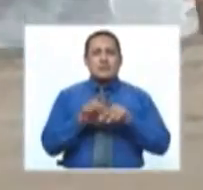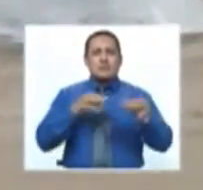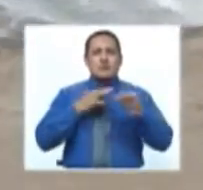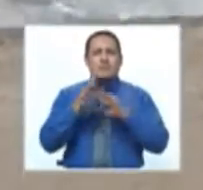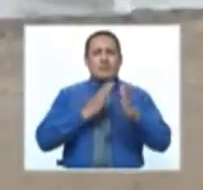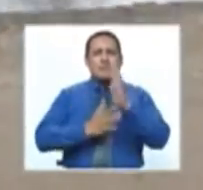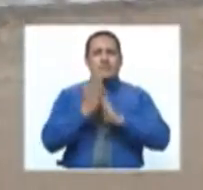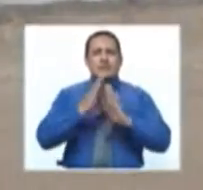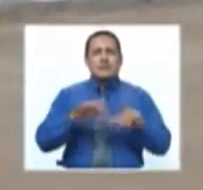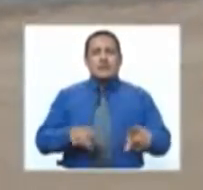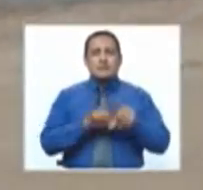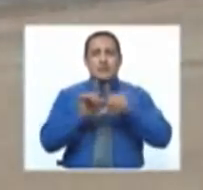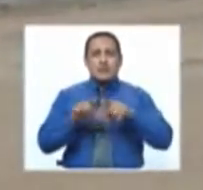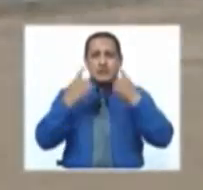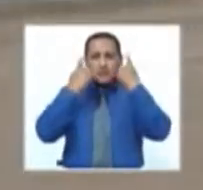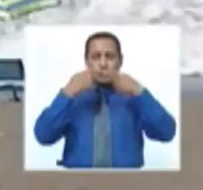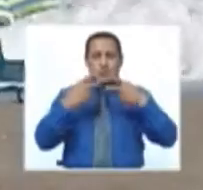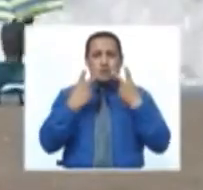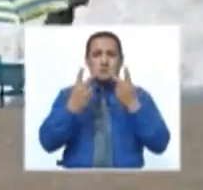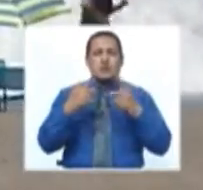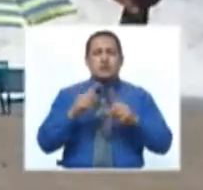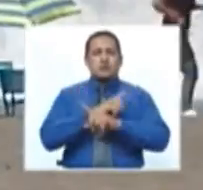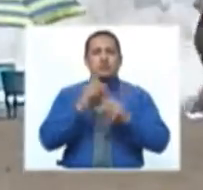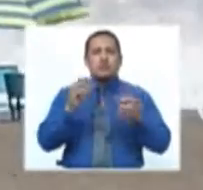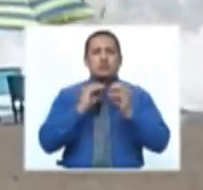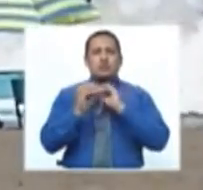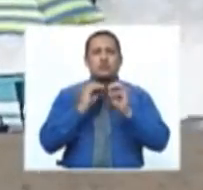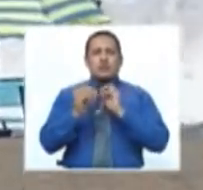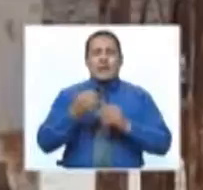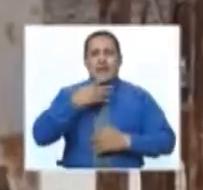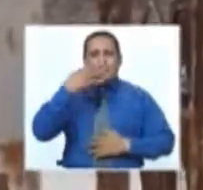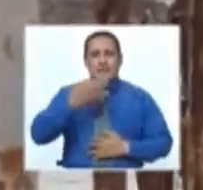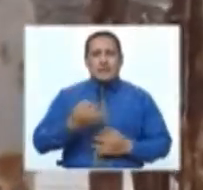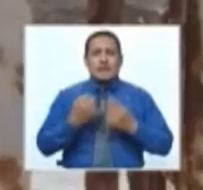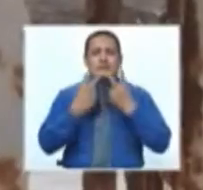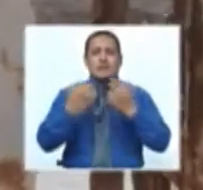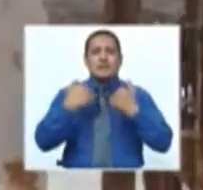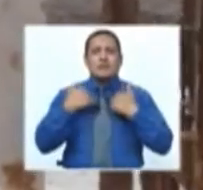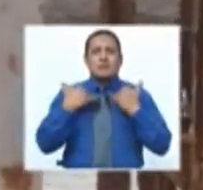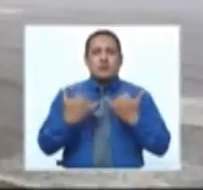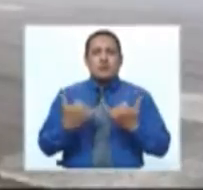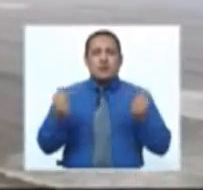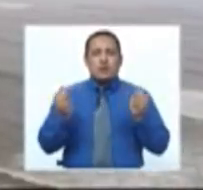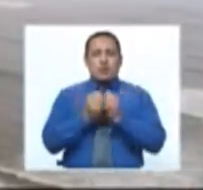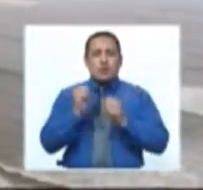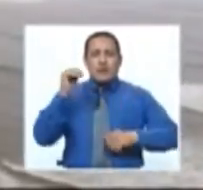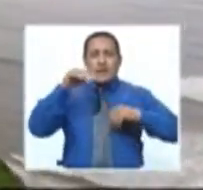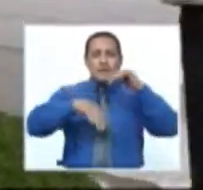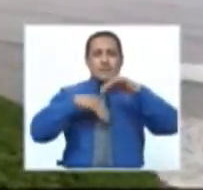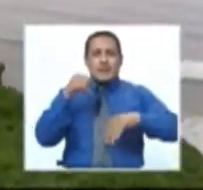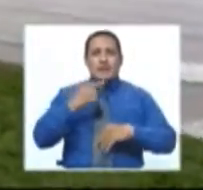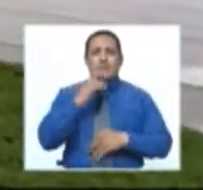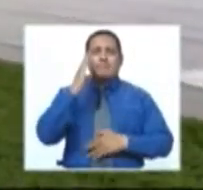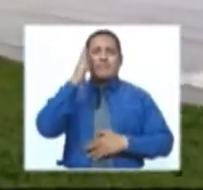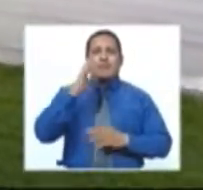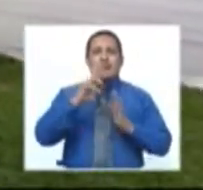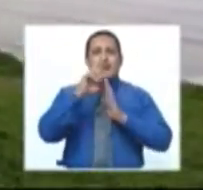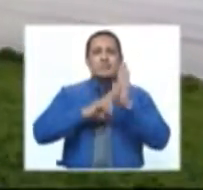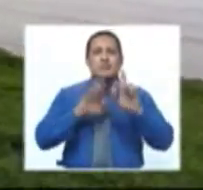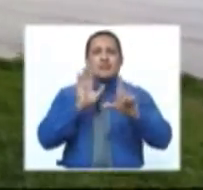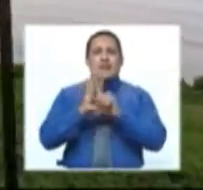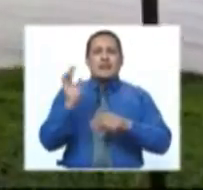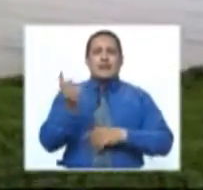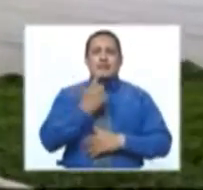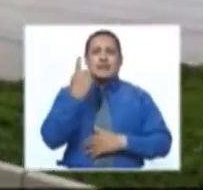decimos falsas en tanto esta designación no se ajusta a la verdad, si tenemos en cuenta que las playas, según el reglamento de la